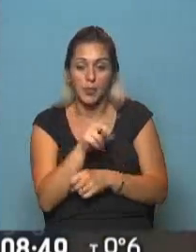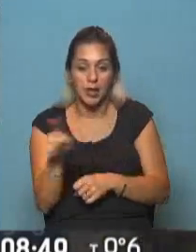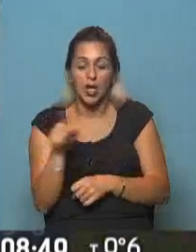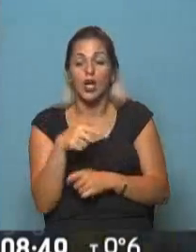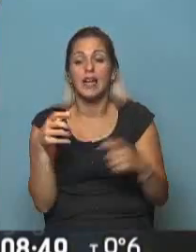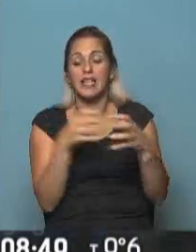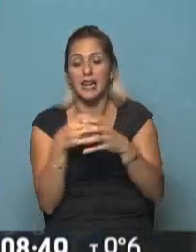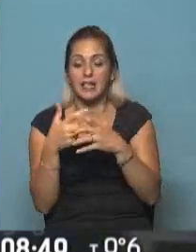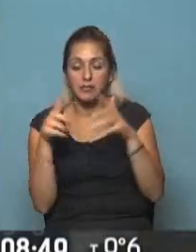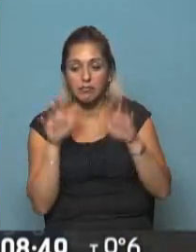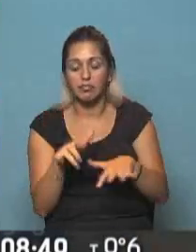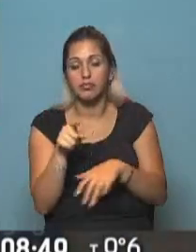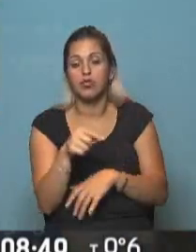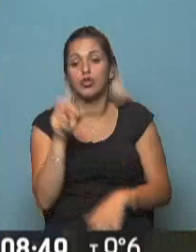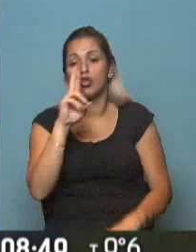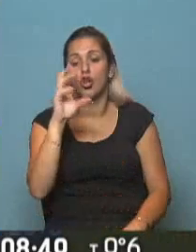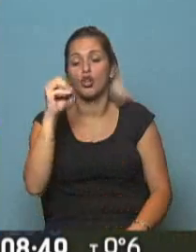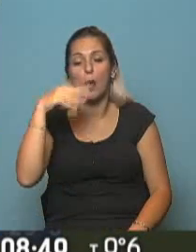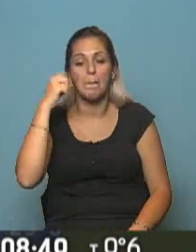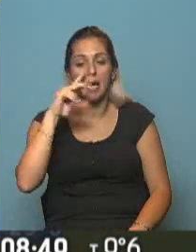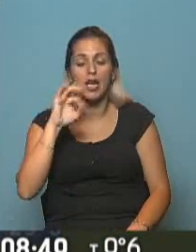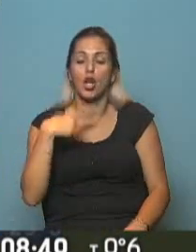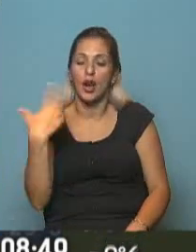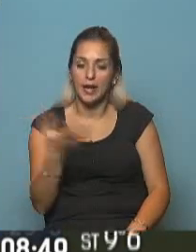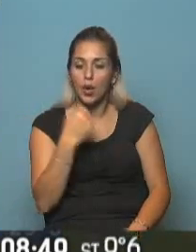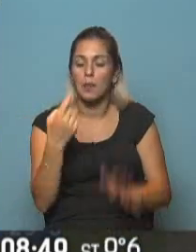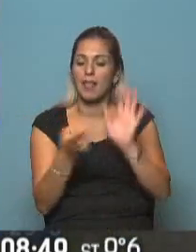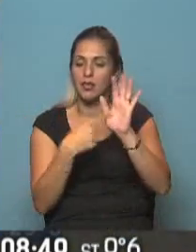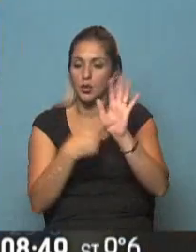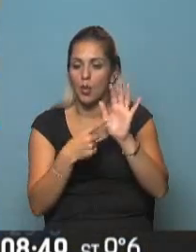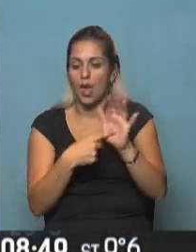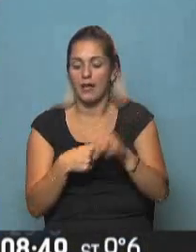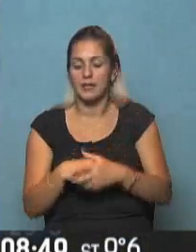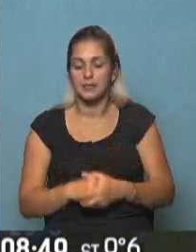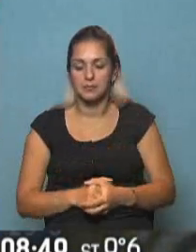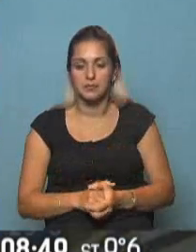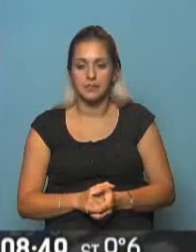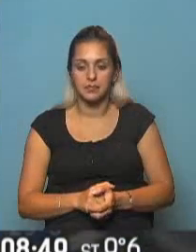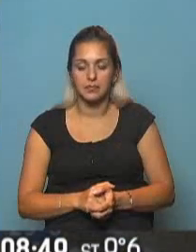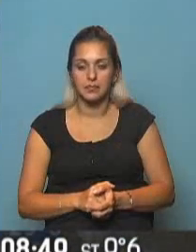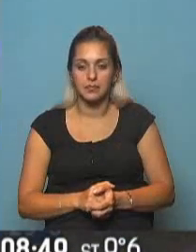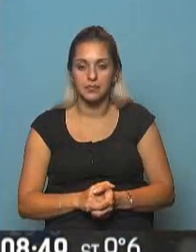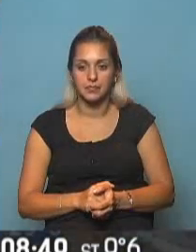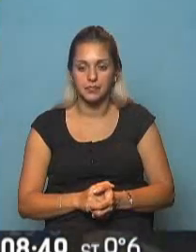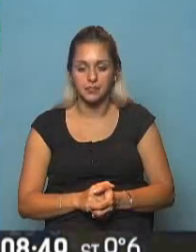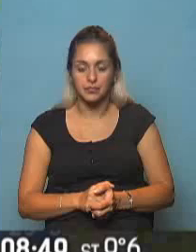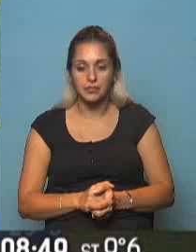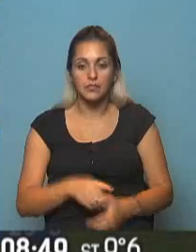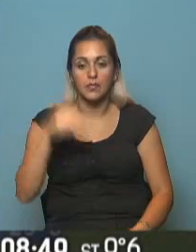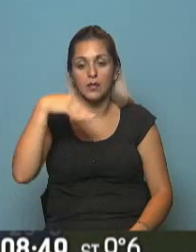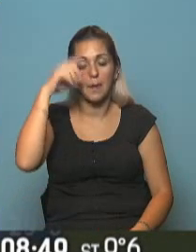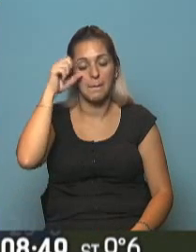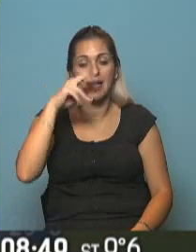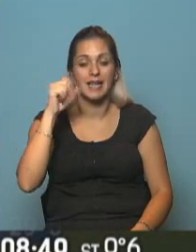cancha Sampaoli con Romero, que recupera la titularidad con respecto al partido justamente que mencionábamos anteriormente. Mercado,